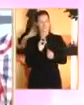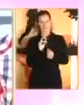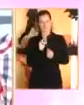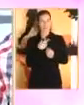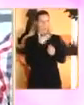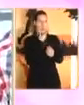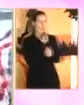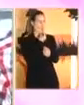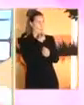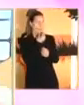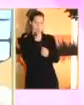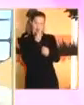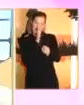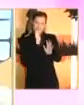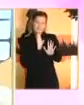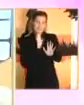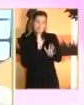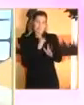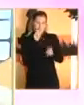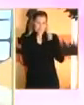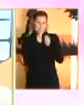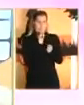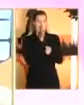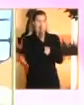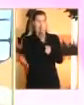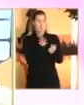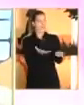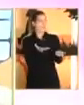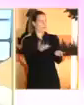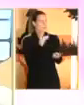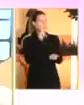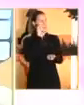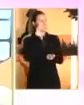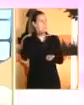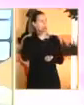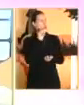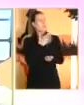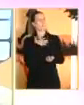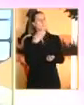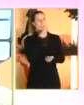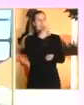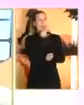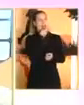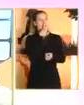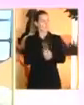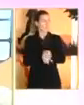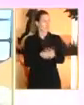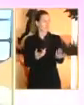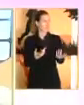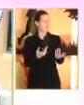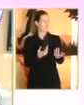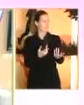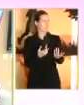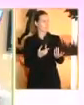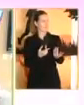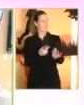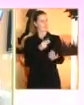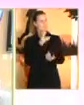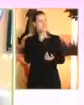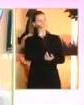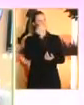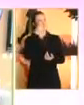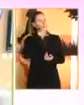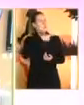guapo. Bueno, claro, claro. Es que, ¿a ti qué te pasa? Es que Diego de Miguel también quiere hablar. Toma, para ti, así, para que hables cuando quieras. Diego, ¿qué te